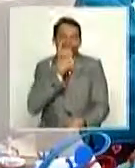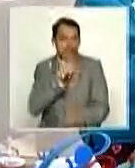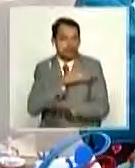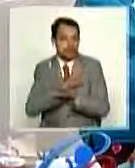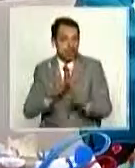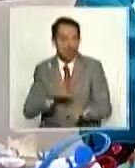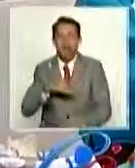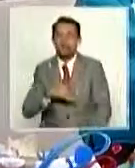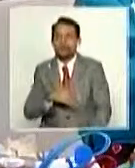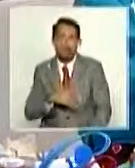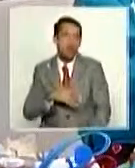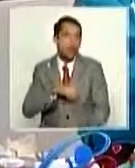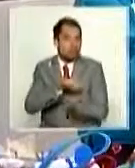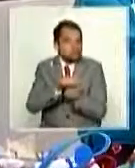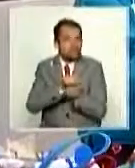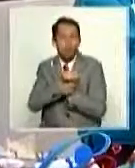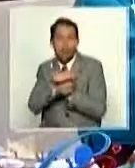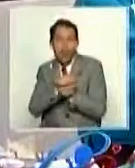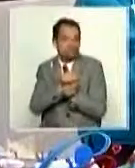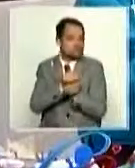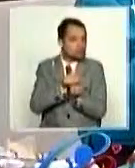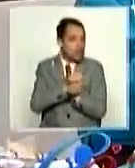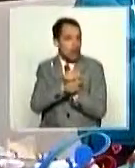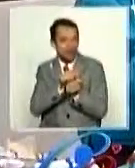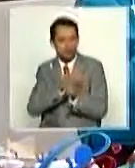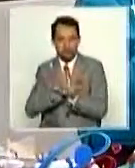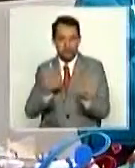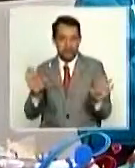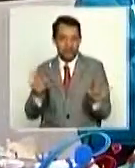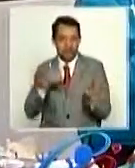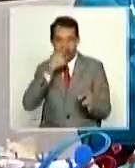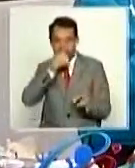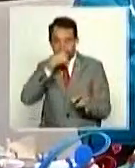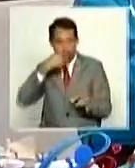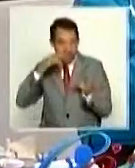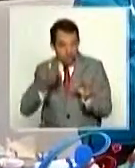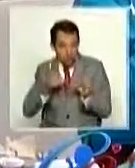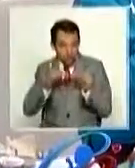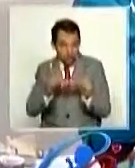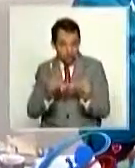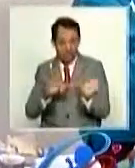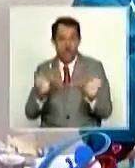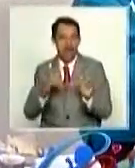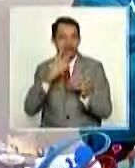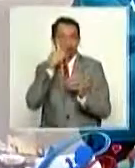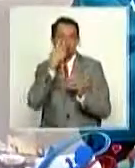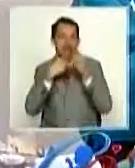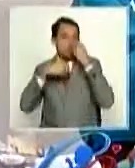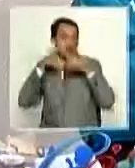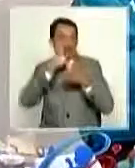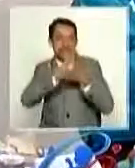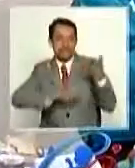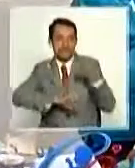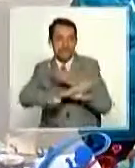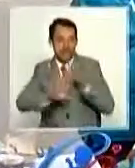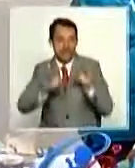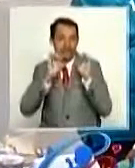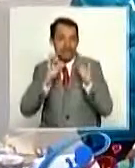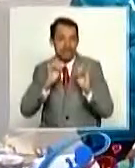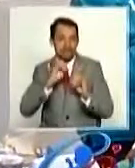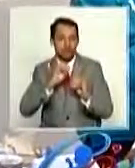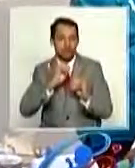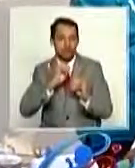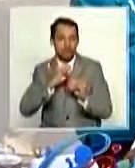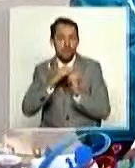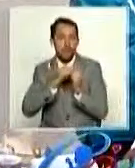masticar, para poder tener la parte estética. Esto es una prótesis que se encuentra pues ya a horas de cambiar, es una prótesis que debe